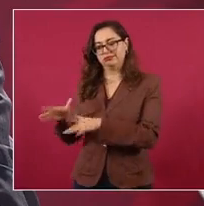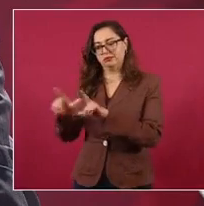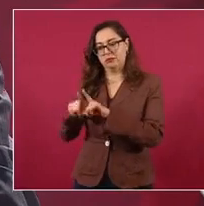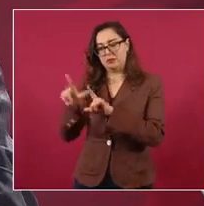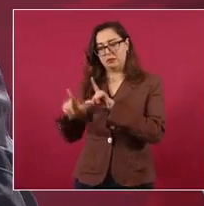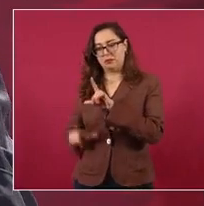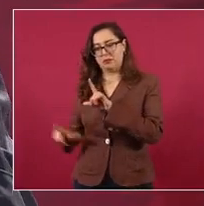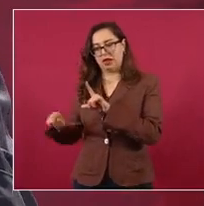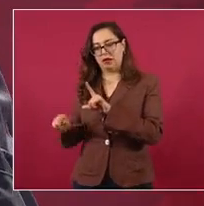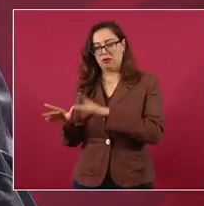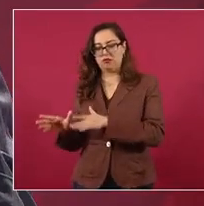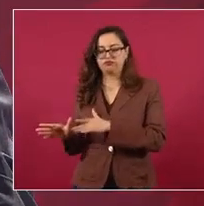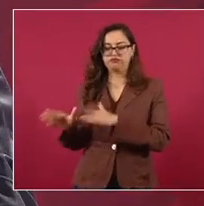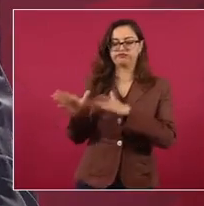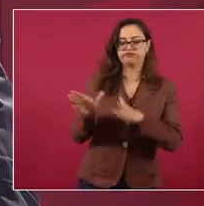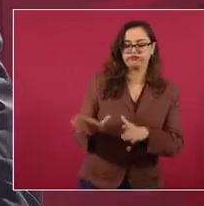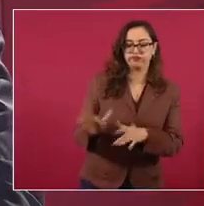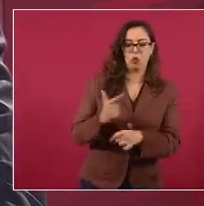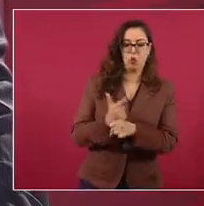de este lado México,